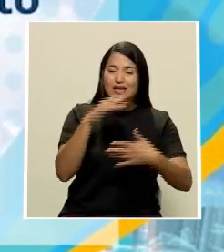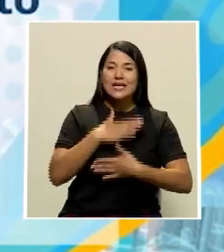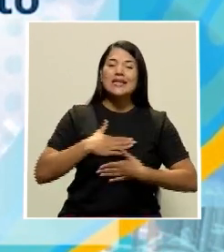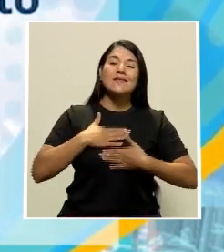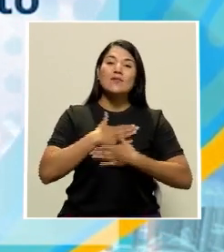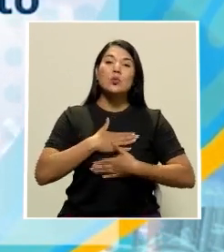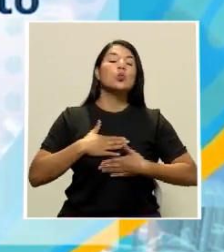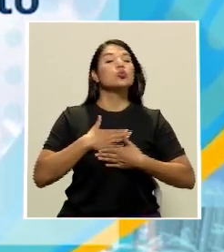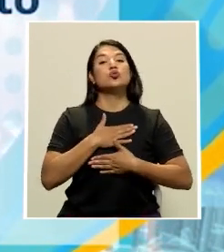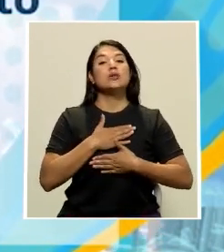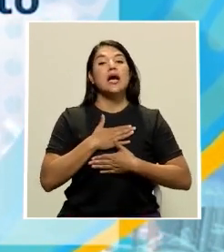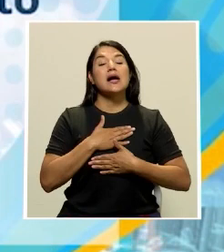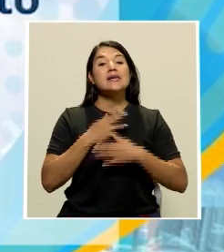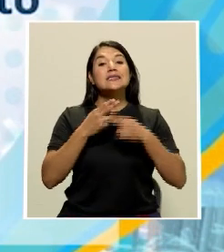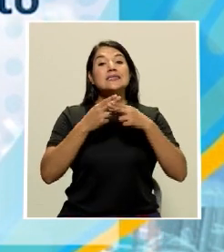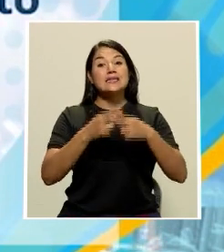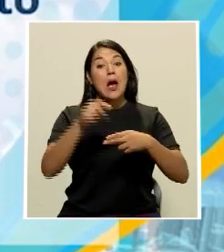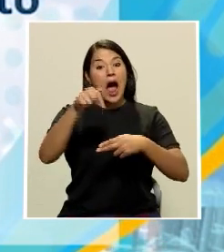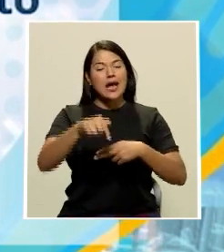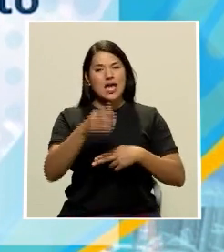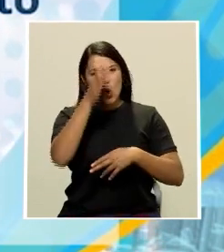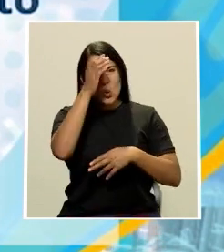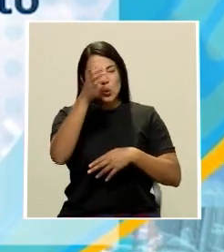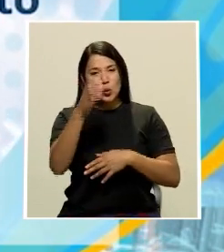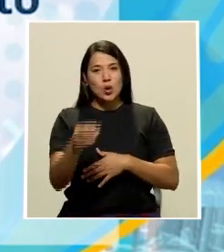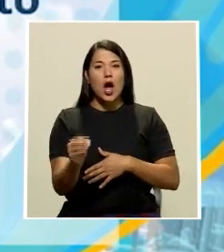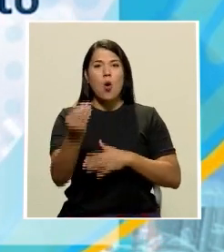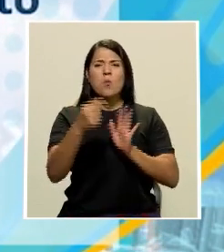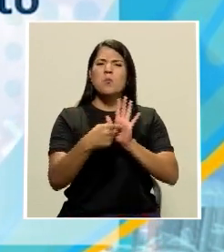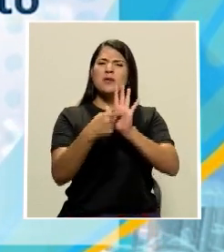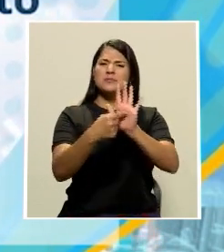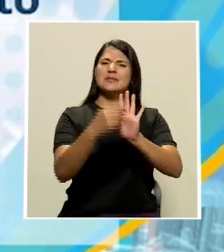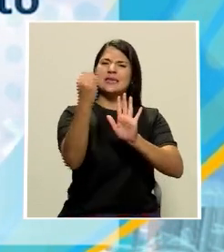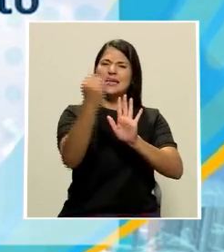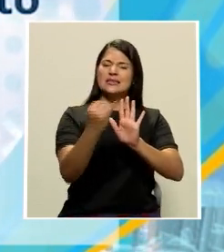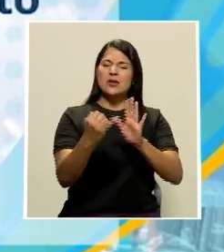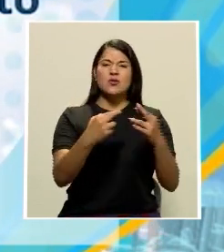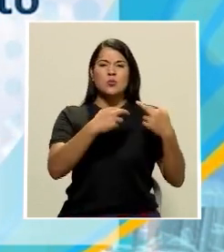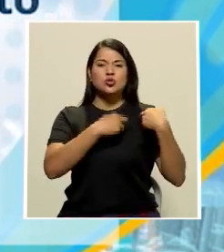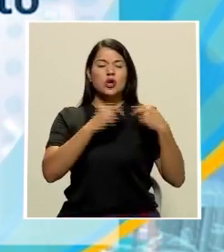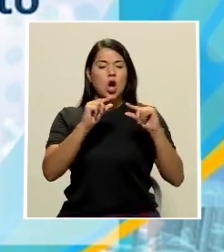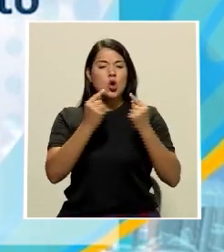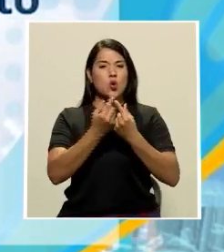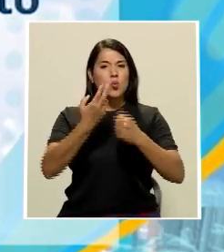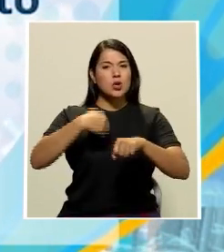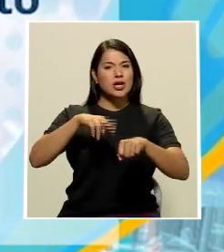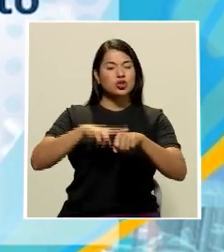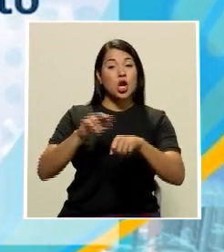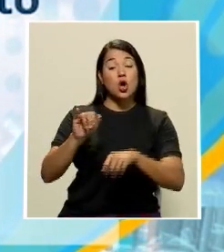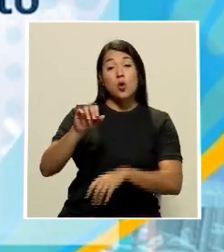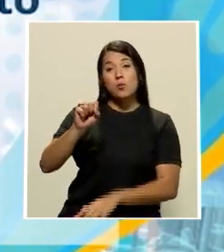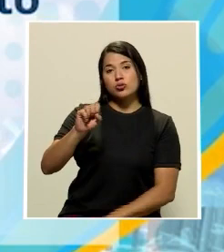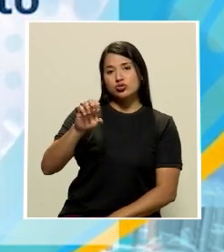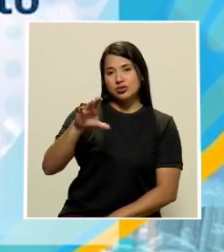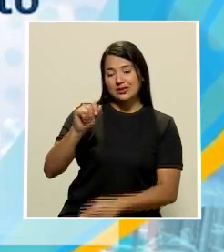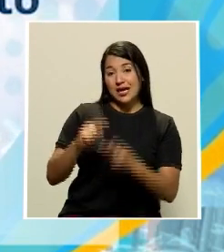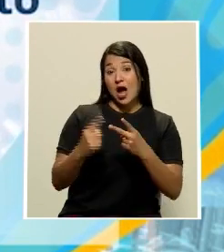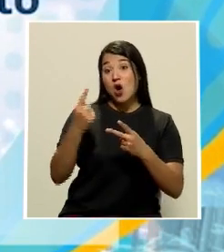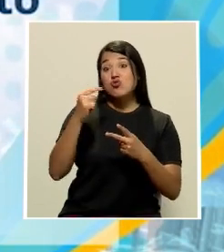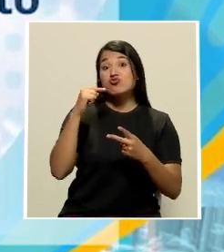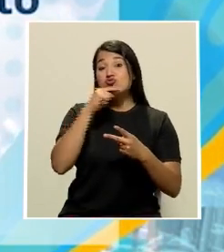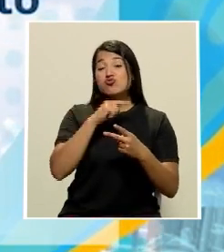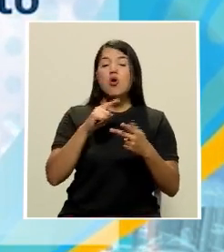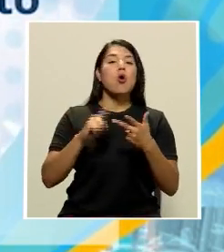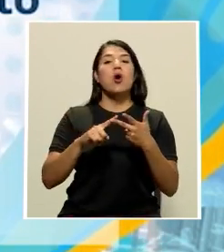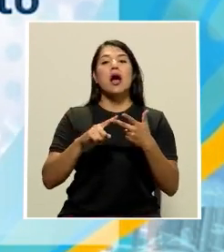edición especial de Aquí Cultura Joven. Presentaciones artísticas a cargo de grupos nacionales como Seca, Un Rojo, La Milicia